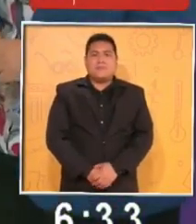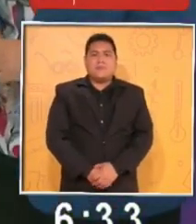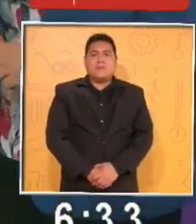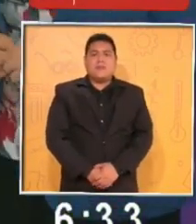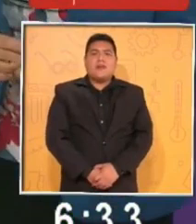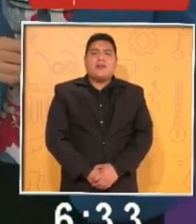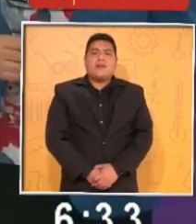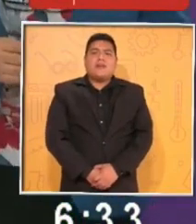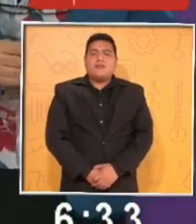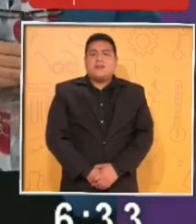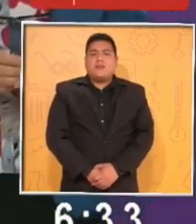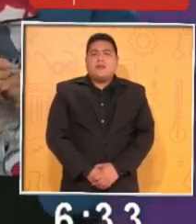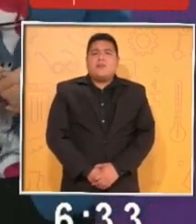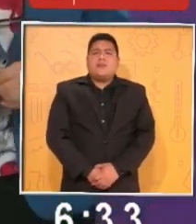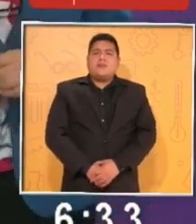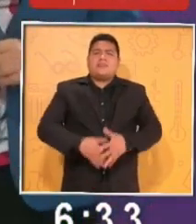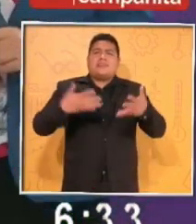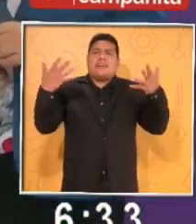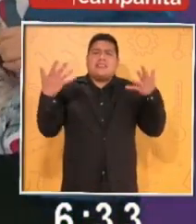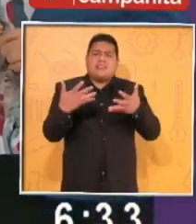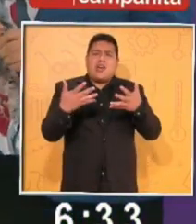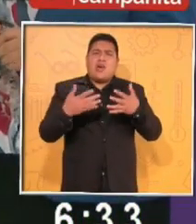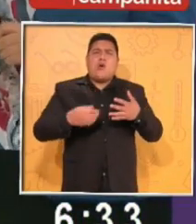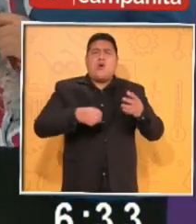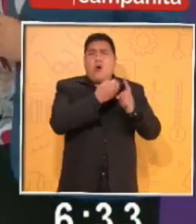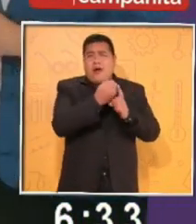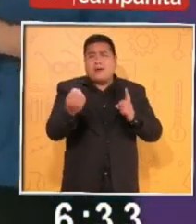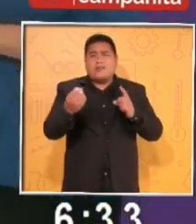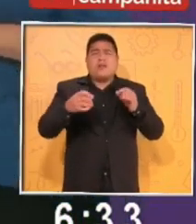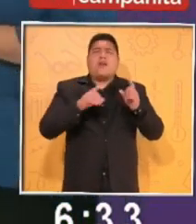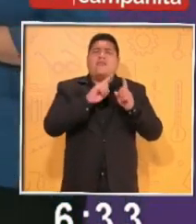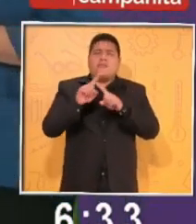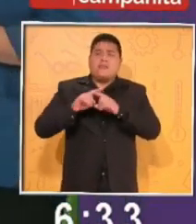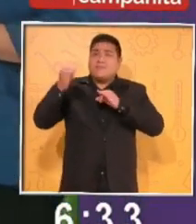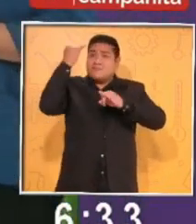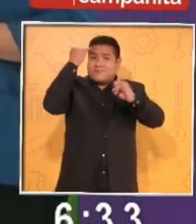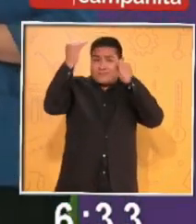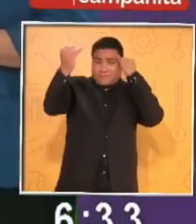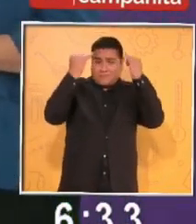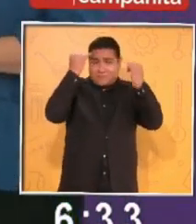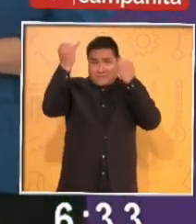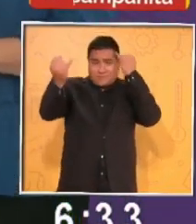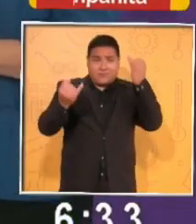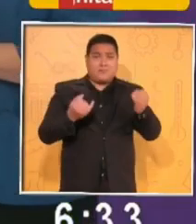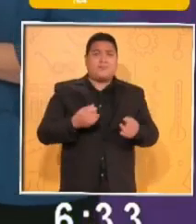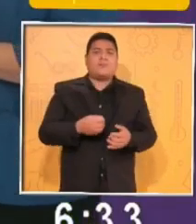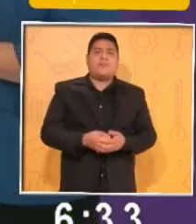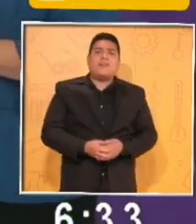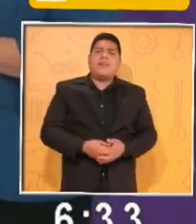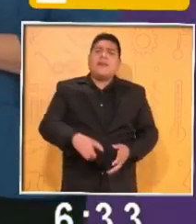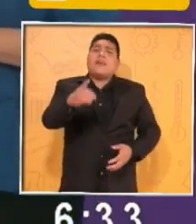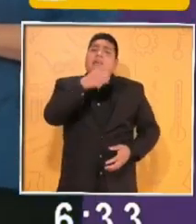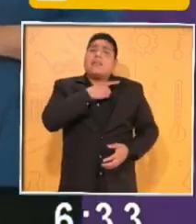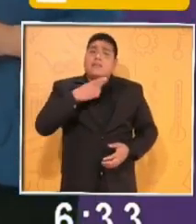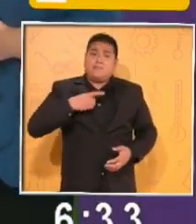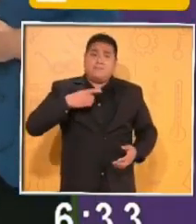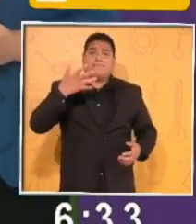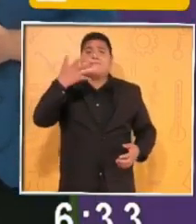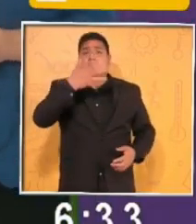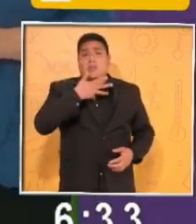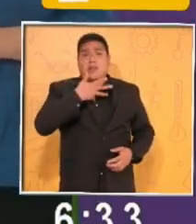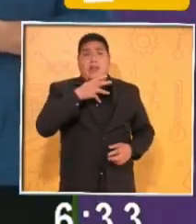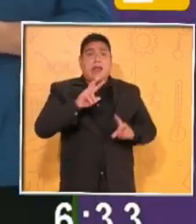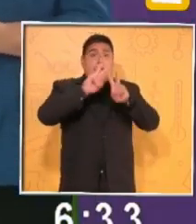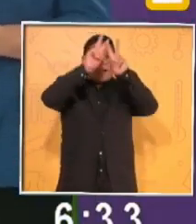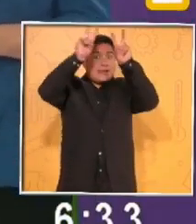Vamos a realizar ahora un organizador de ideas. Este organizador de ideas debe de incluir tu